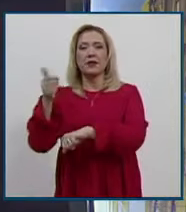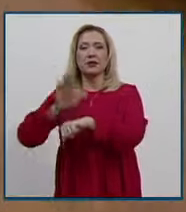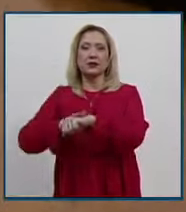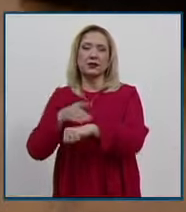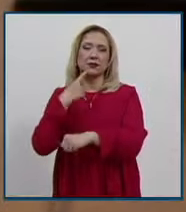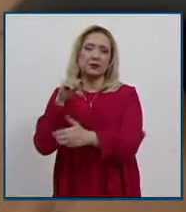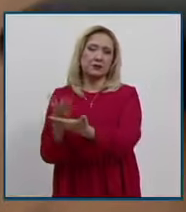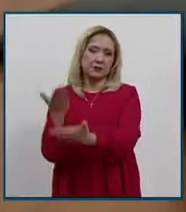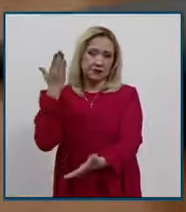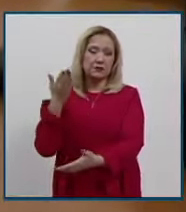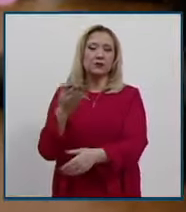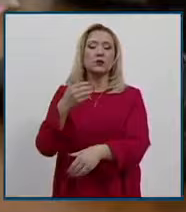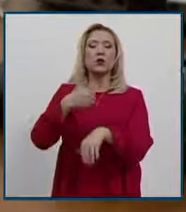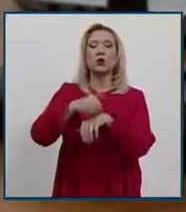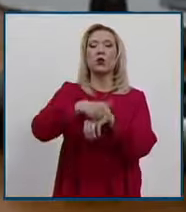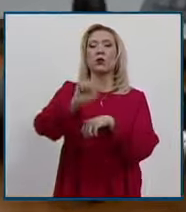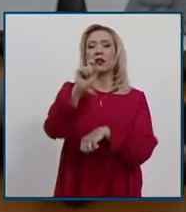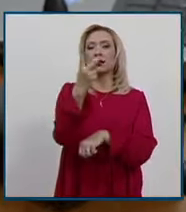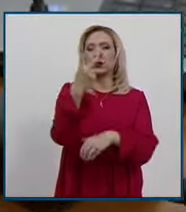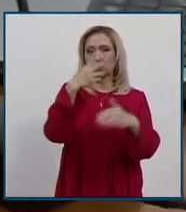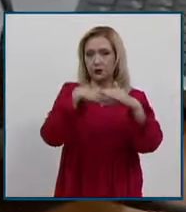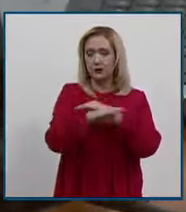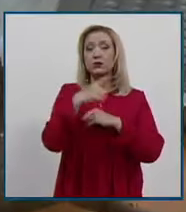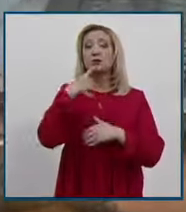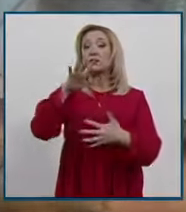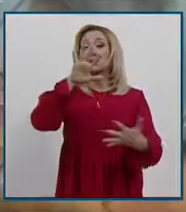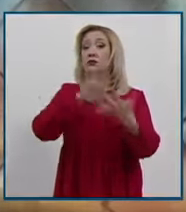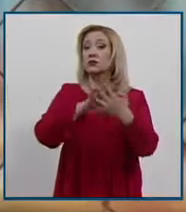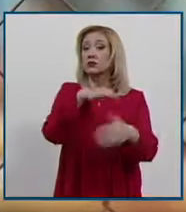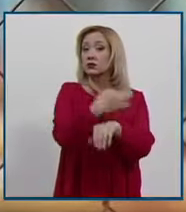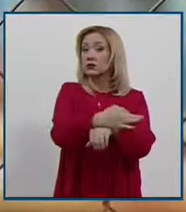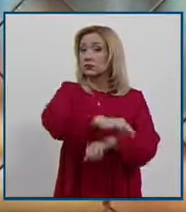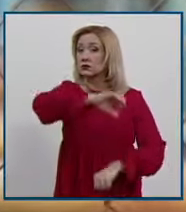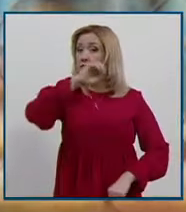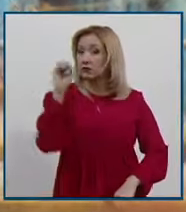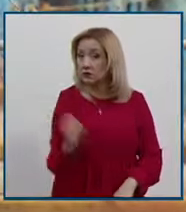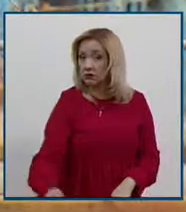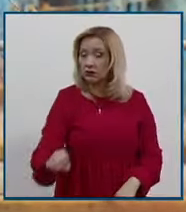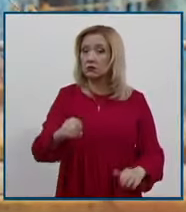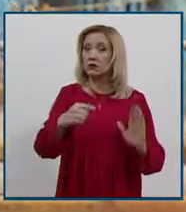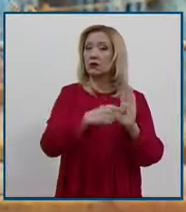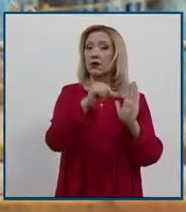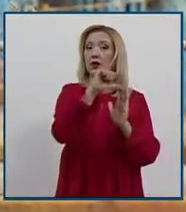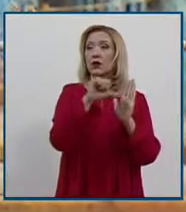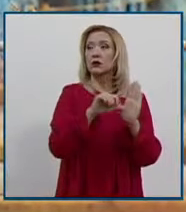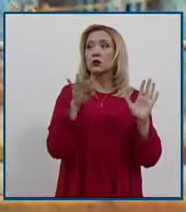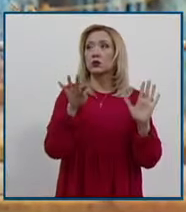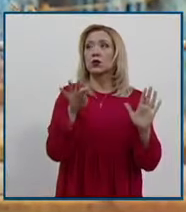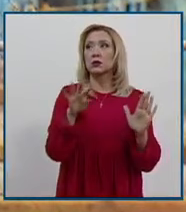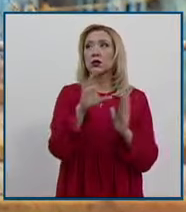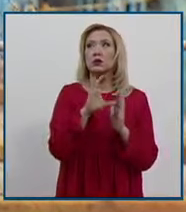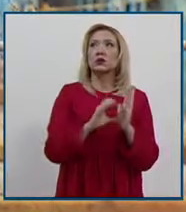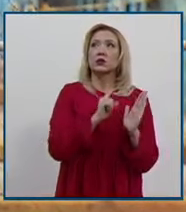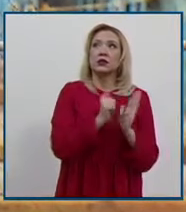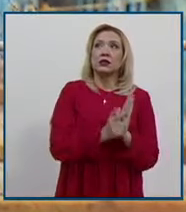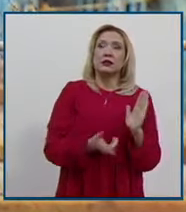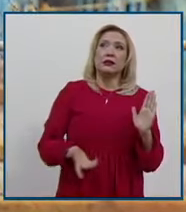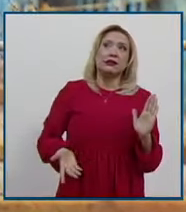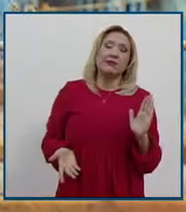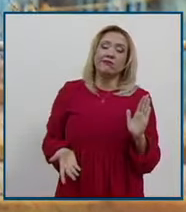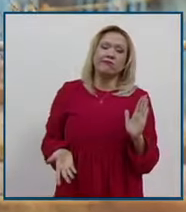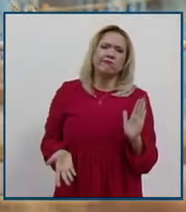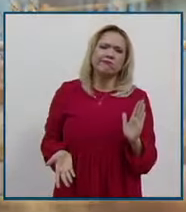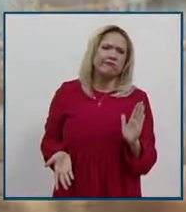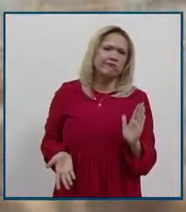vigo circuito determinó que la prisión preventiva oficiosa prevista en el artículo 19 constitucional no